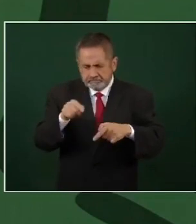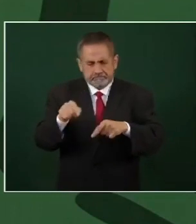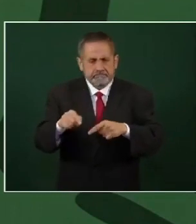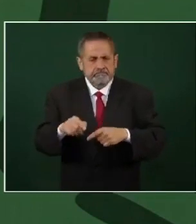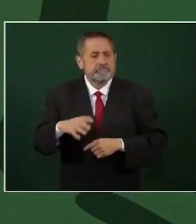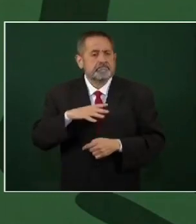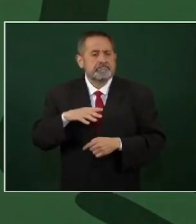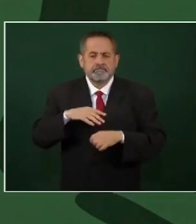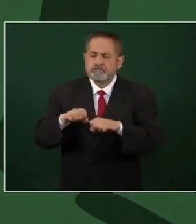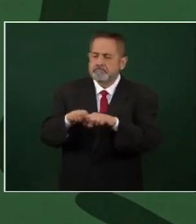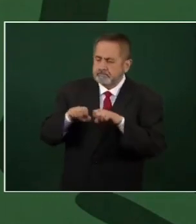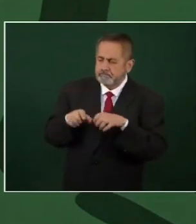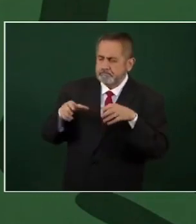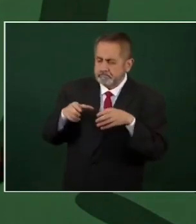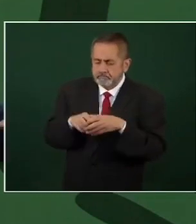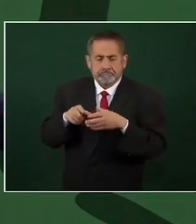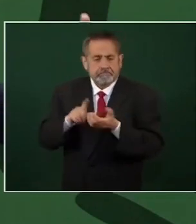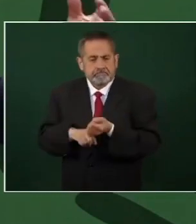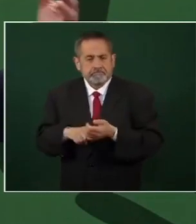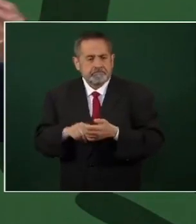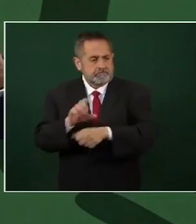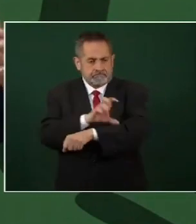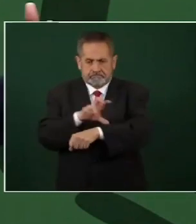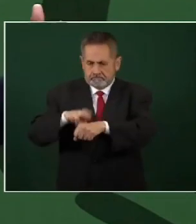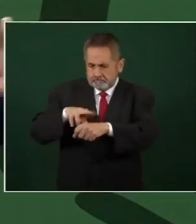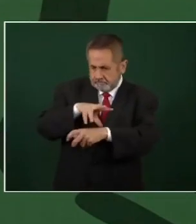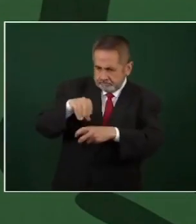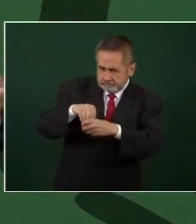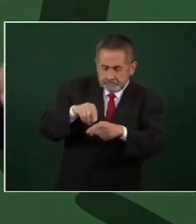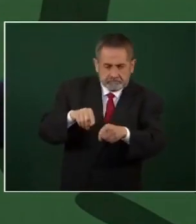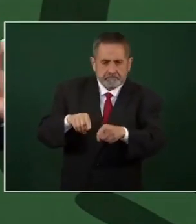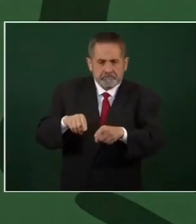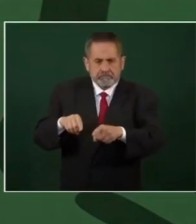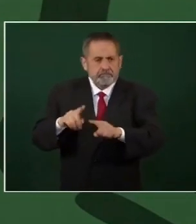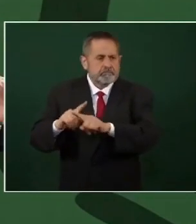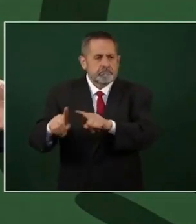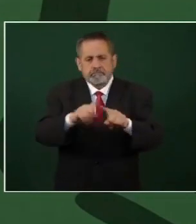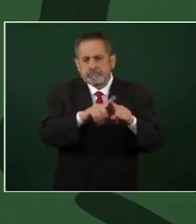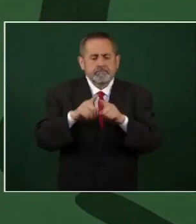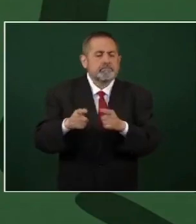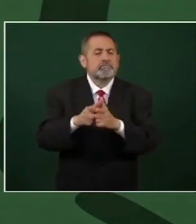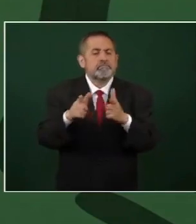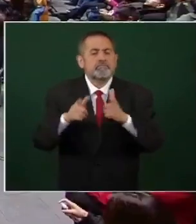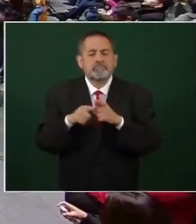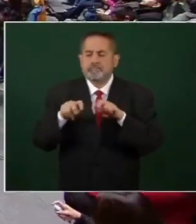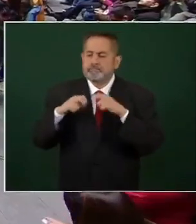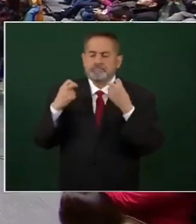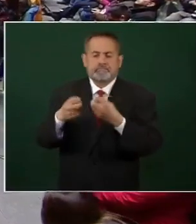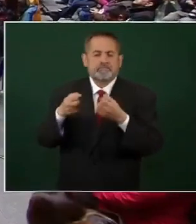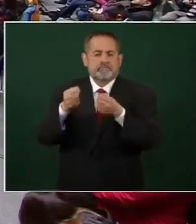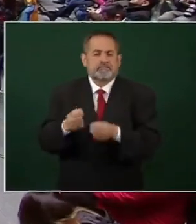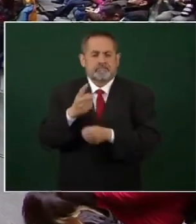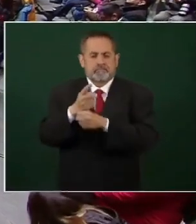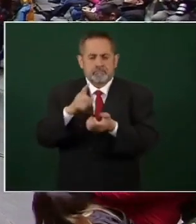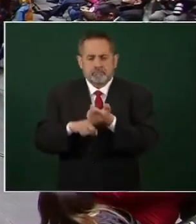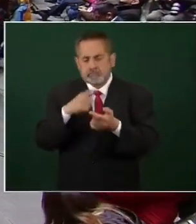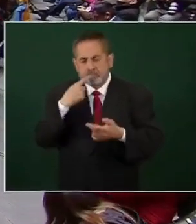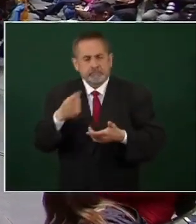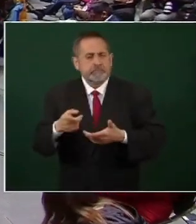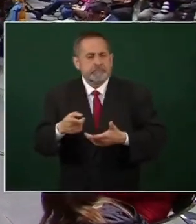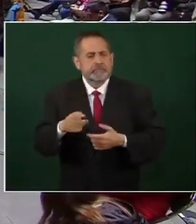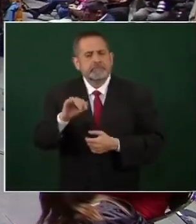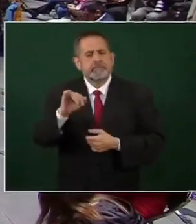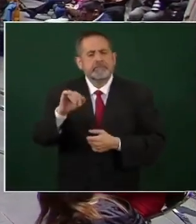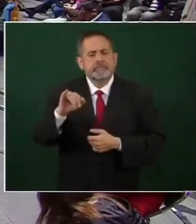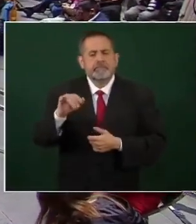un equipo, hay una coordinación de todo el gabinete de seguridad. Y sí, es